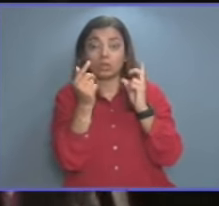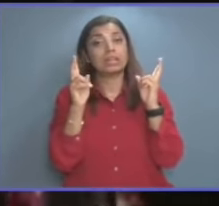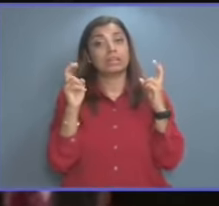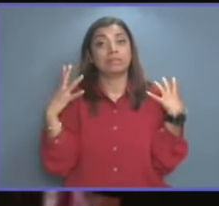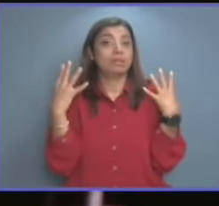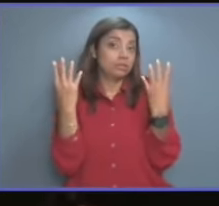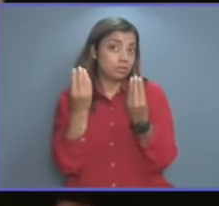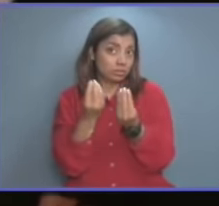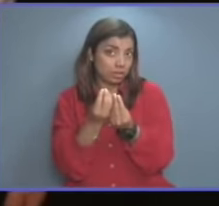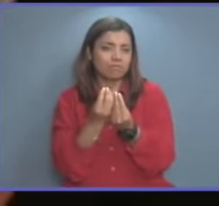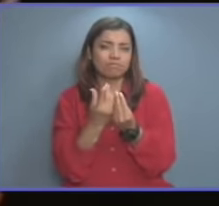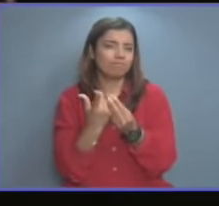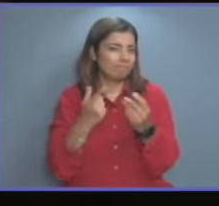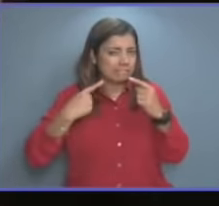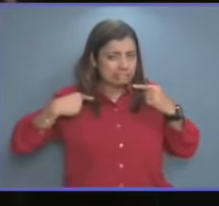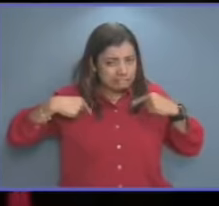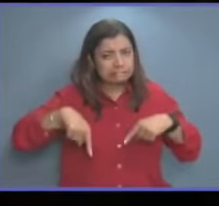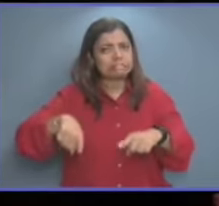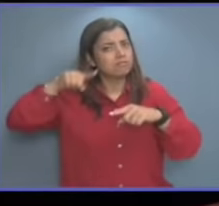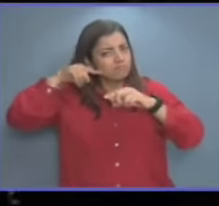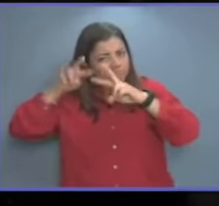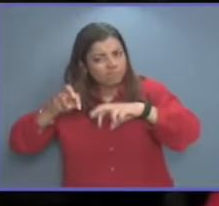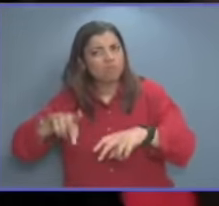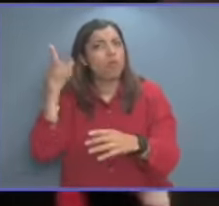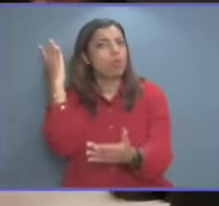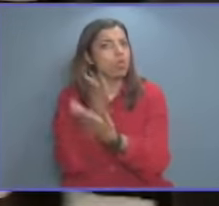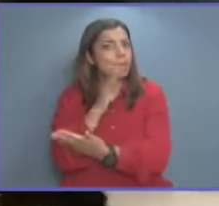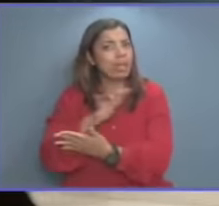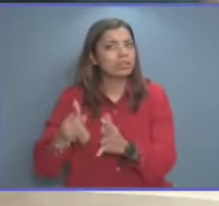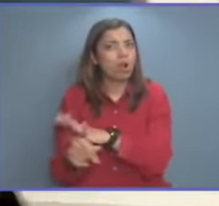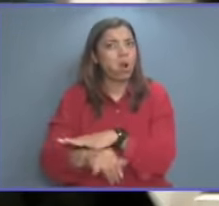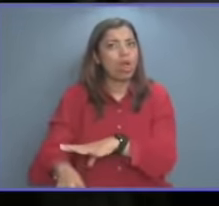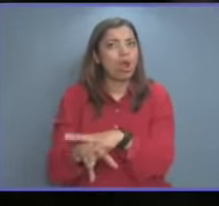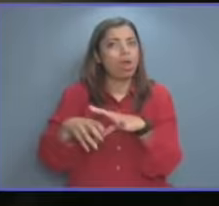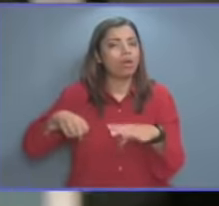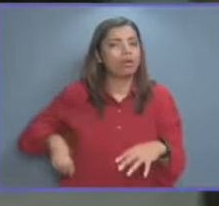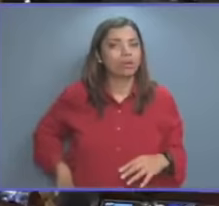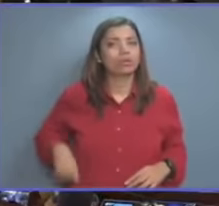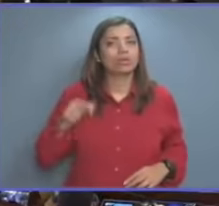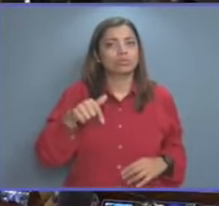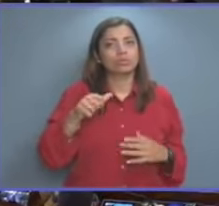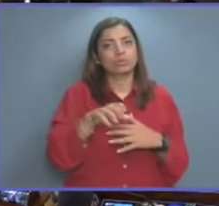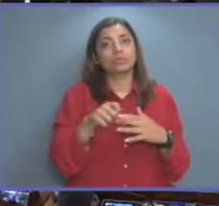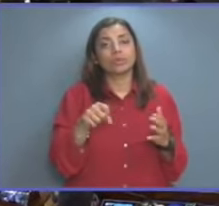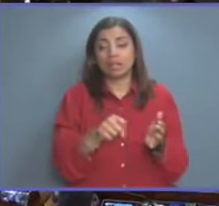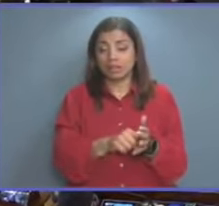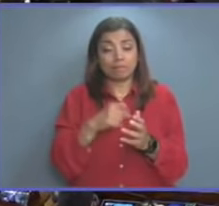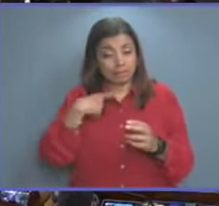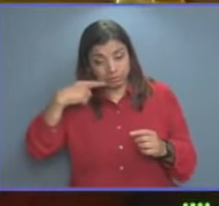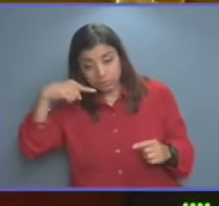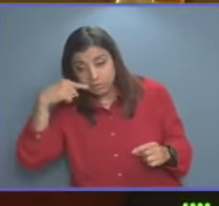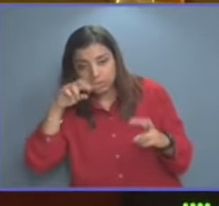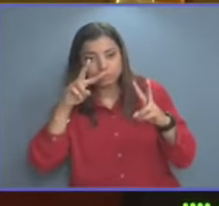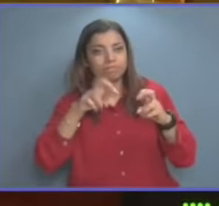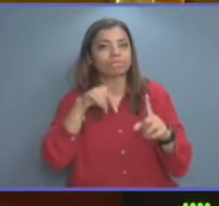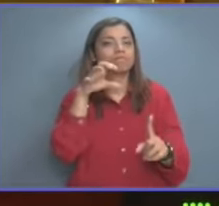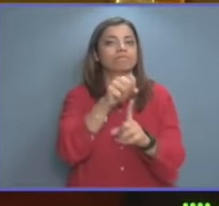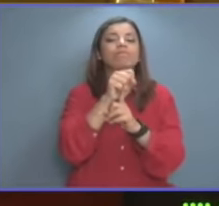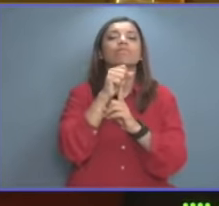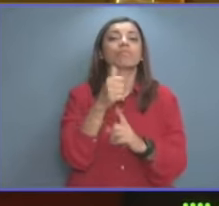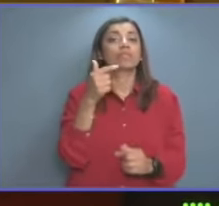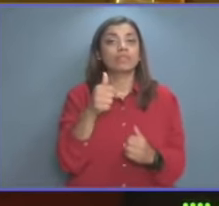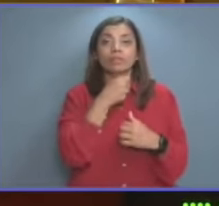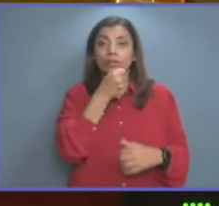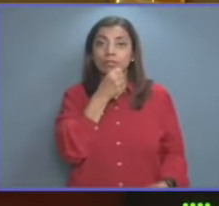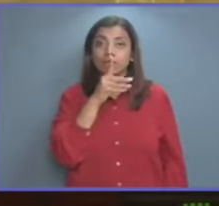continuará la implacable persecución contra la corrupción que caracteriza a esta legislatura diego serna noticiero